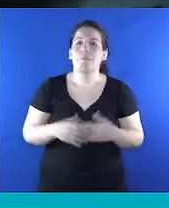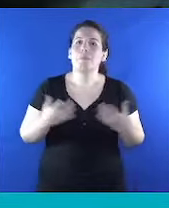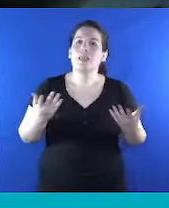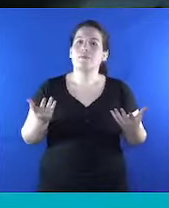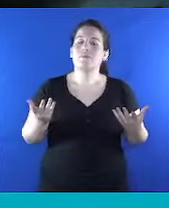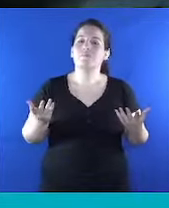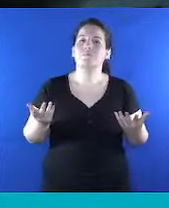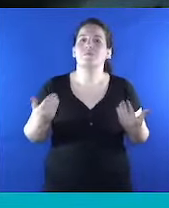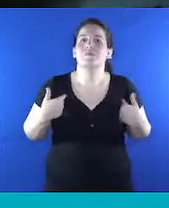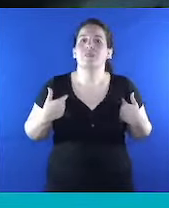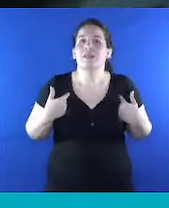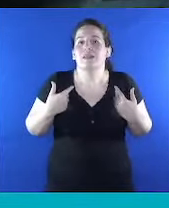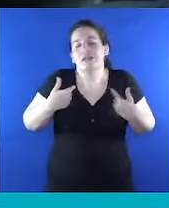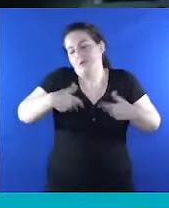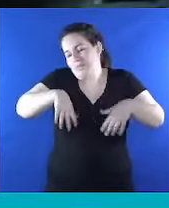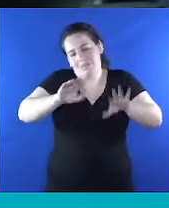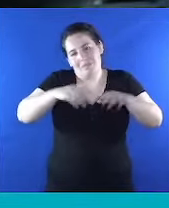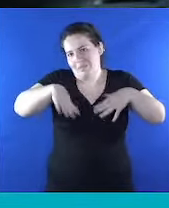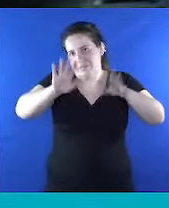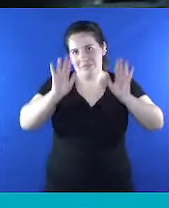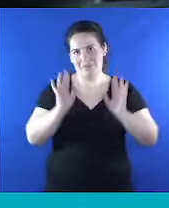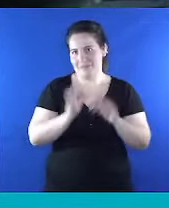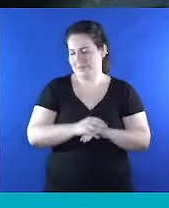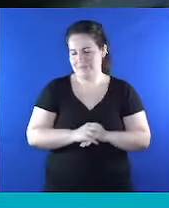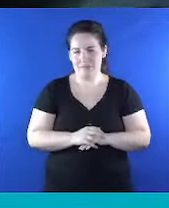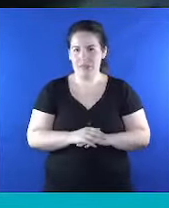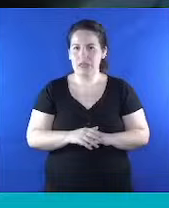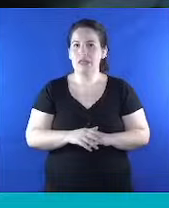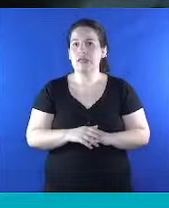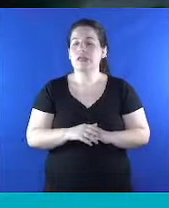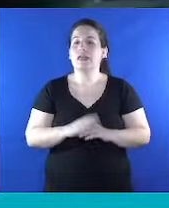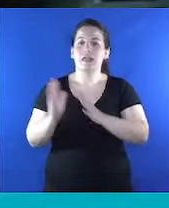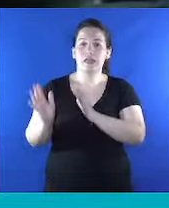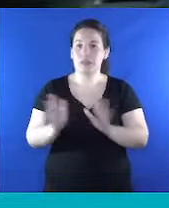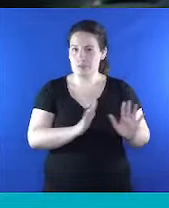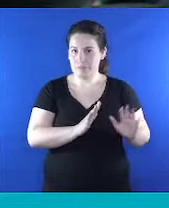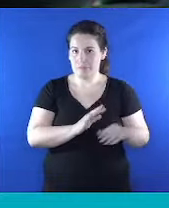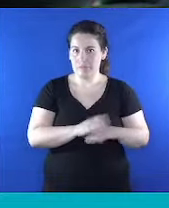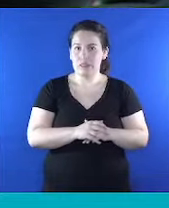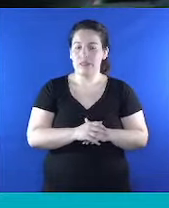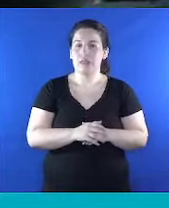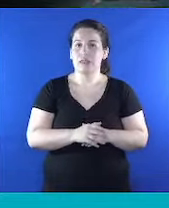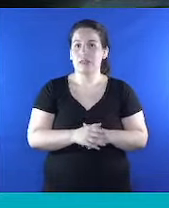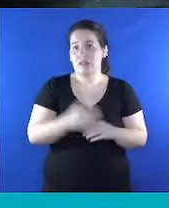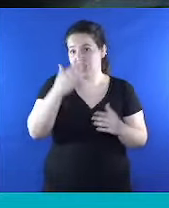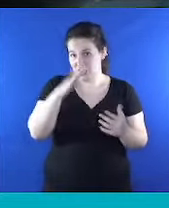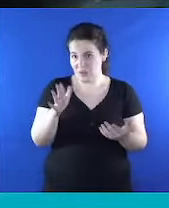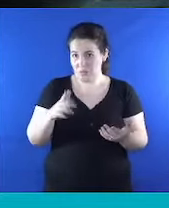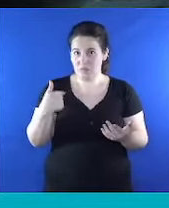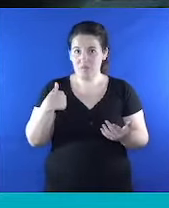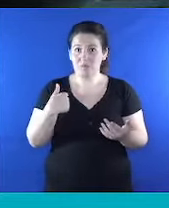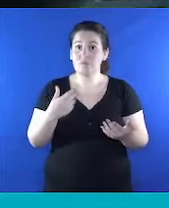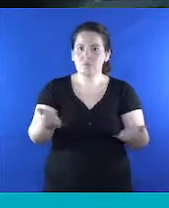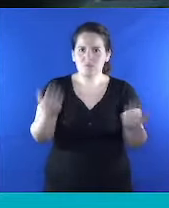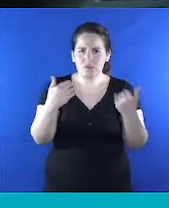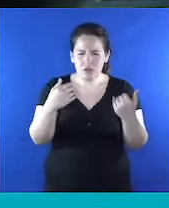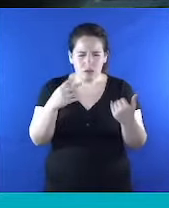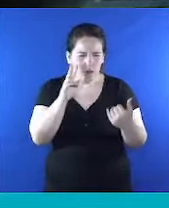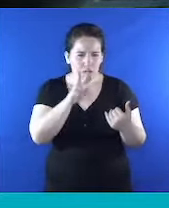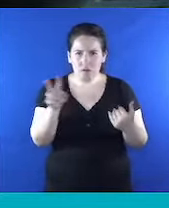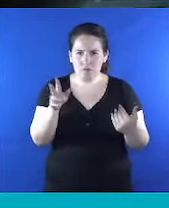Más allá de eso más allá de eso más allá de eso eh después uno escucha